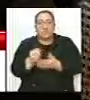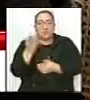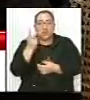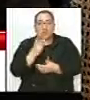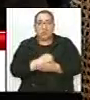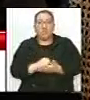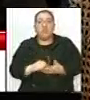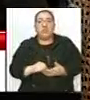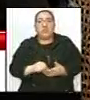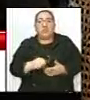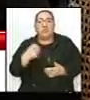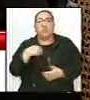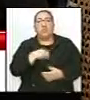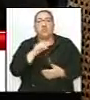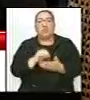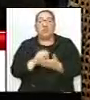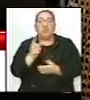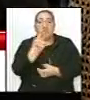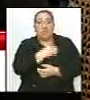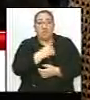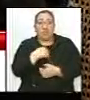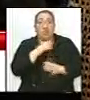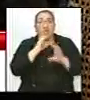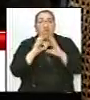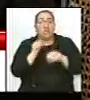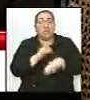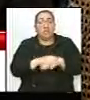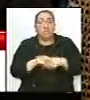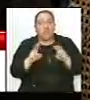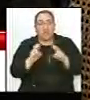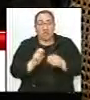hace dos meses estuvimos con el señor premier hablando de este tema